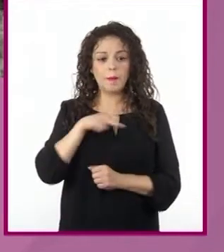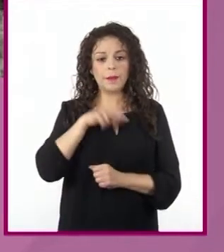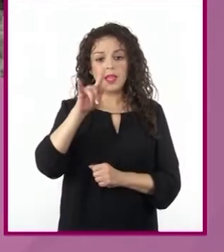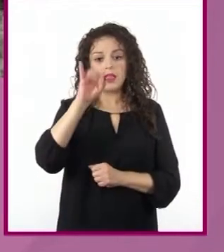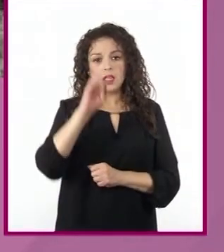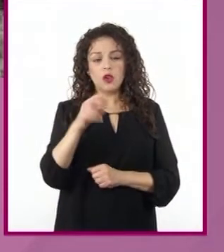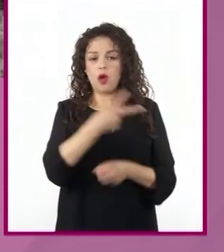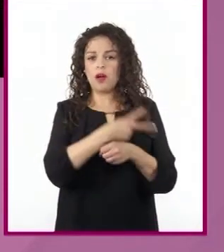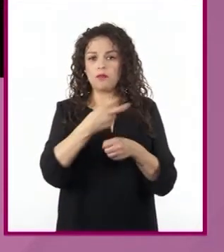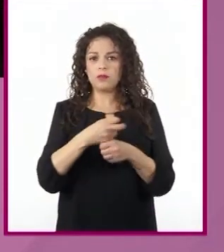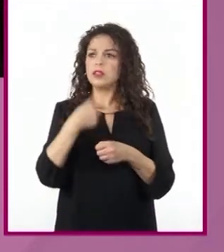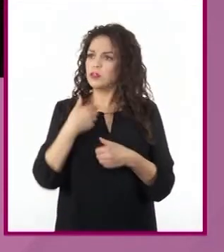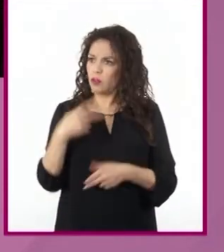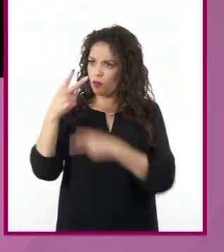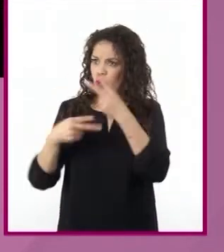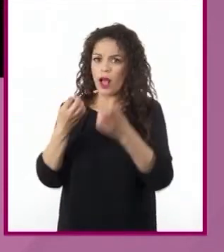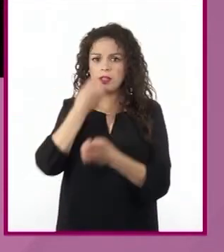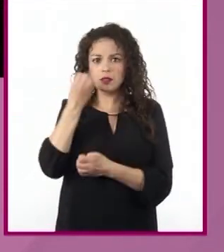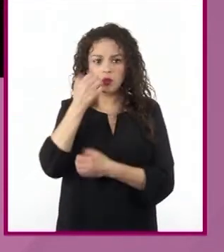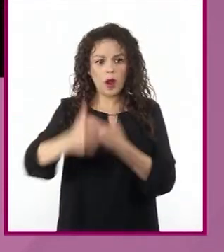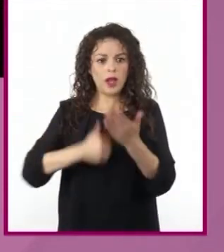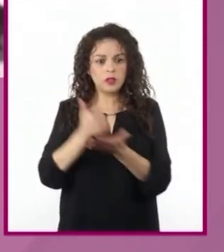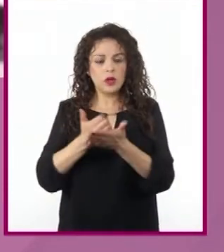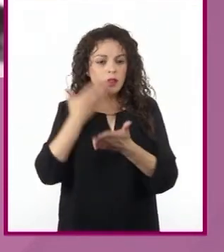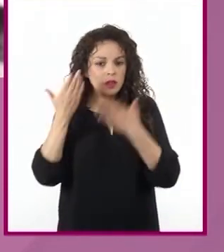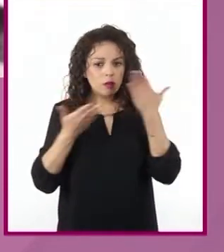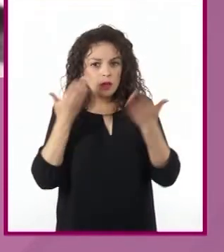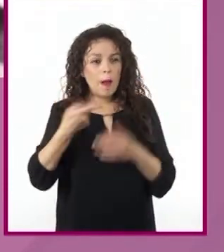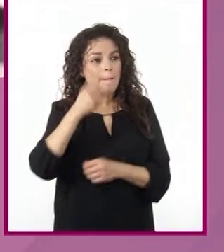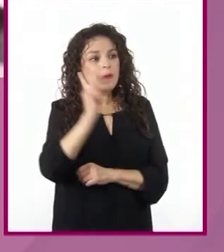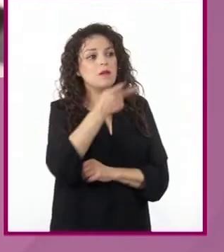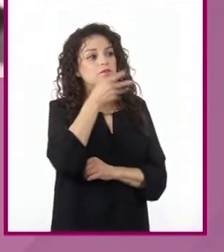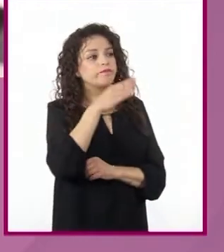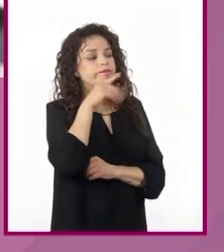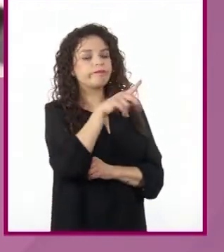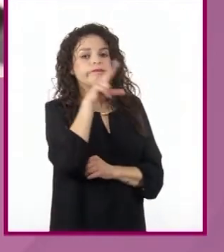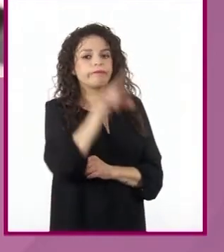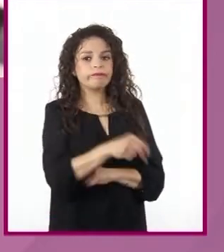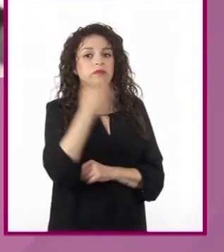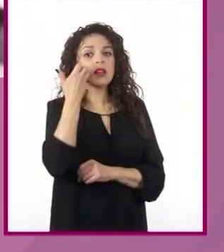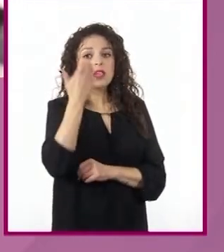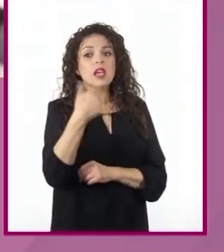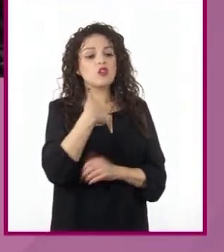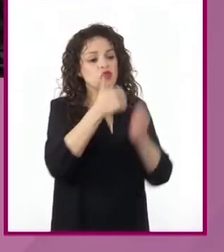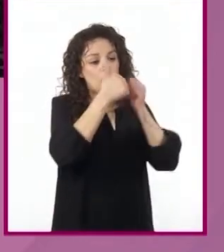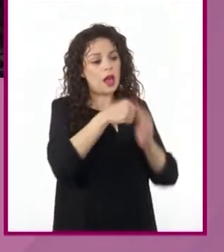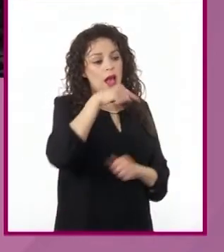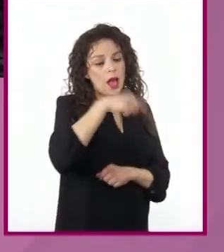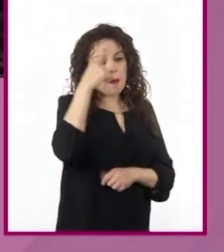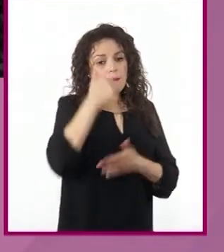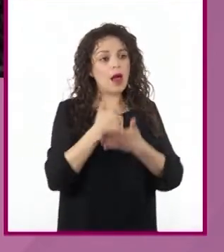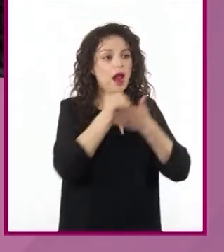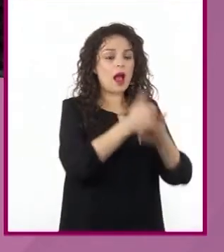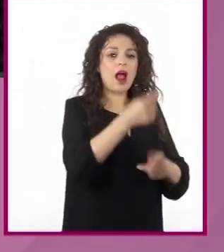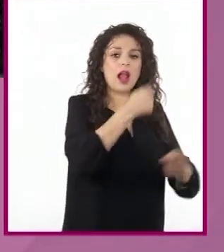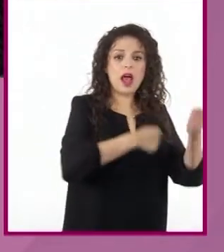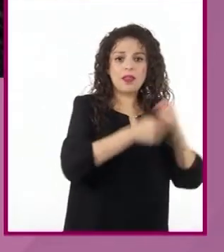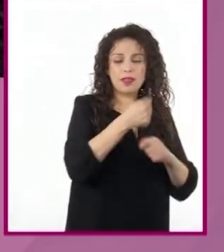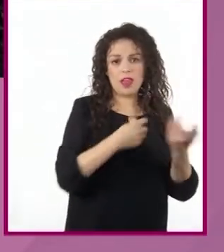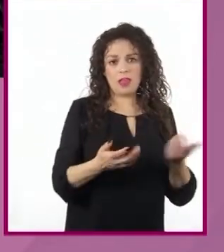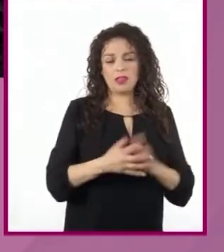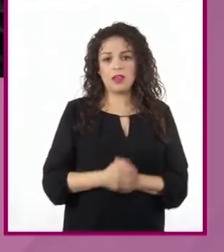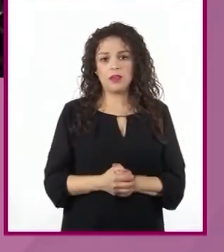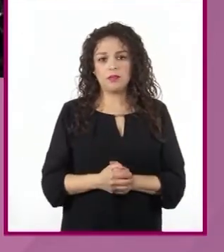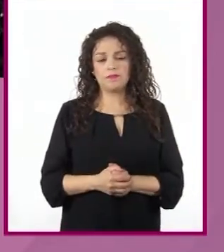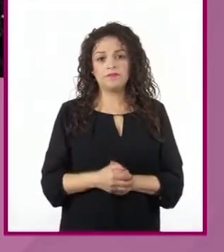de la ciudad y claro que me gustaría, pero sé que mis padres no. Ellos necesitan que me quede aquí para que les ayude en la tienda y se preocuparían demasiado de que